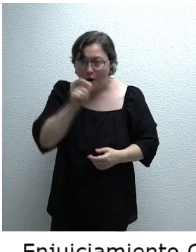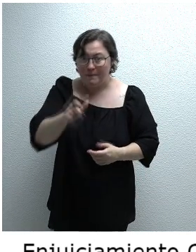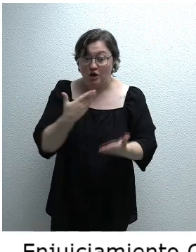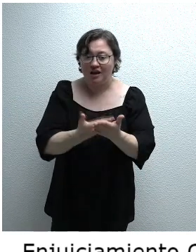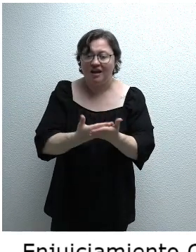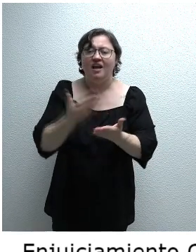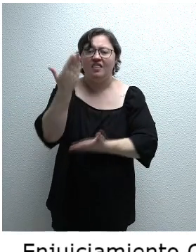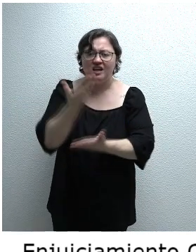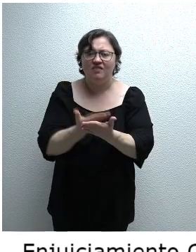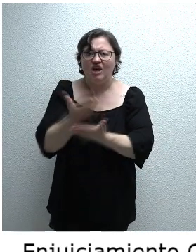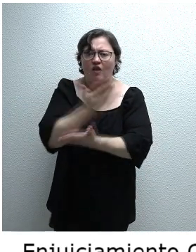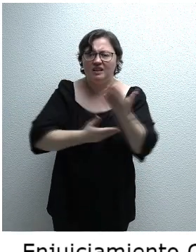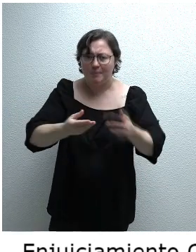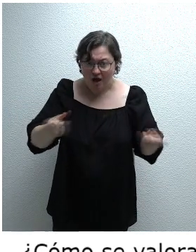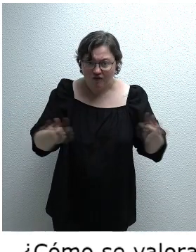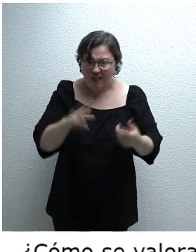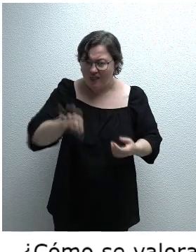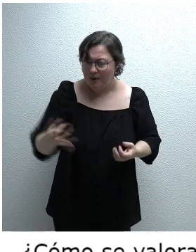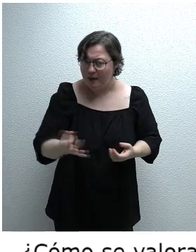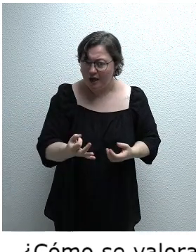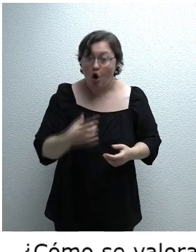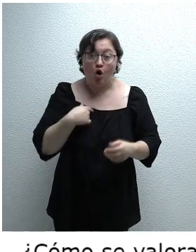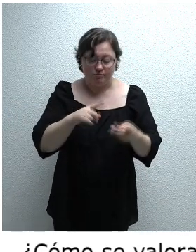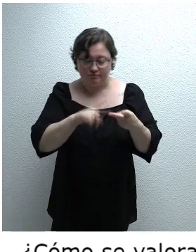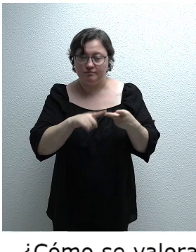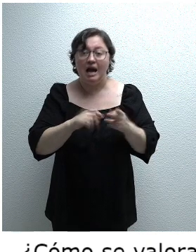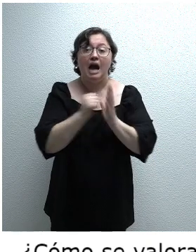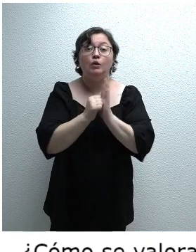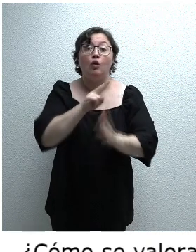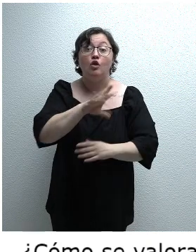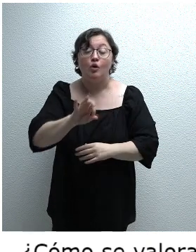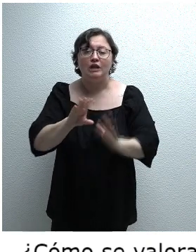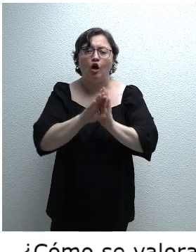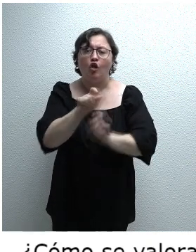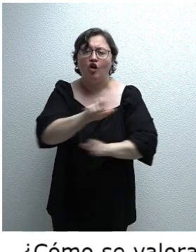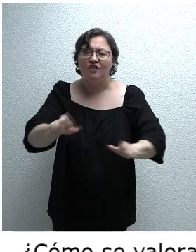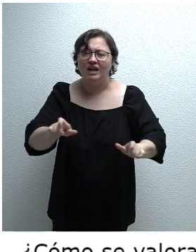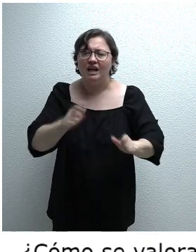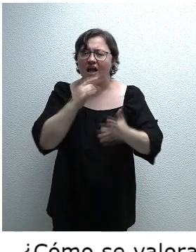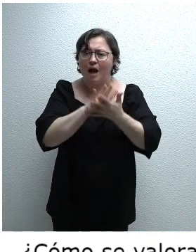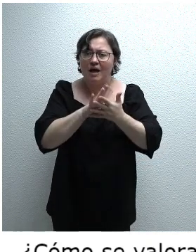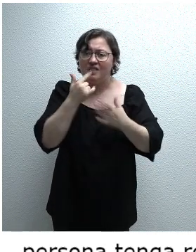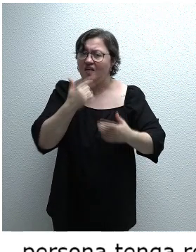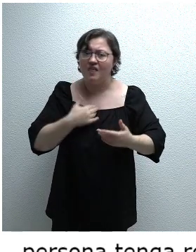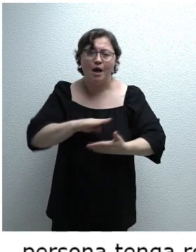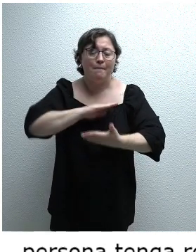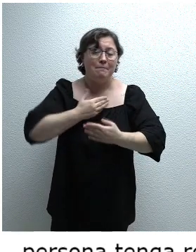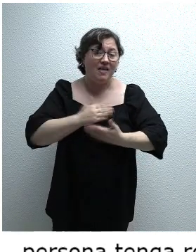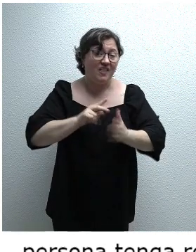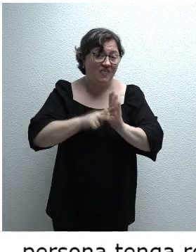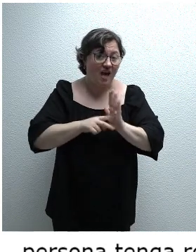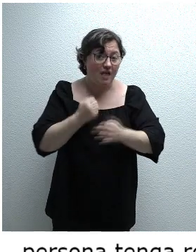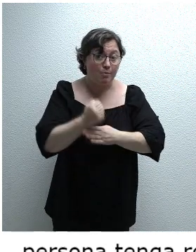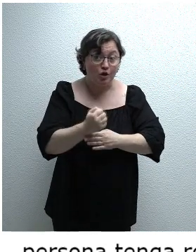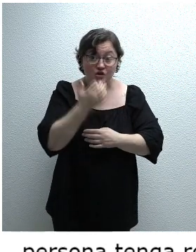el grado de discapacidad? O, en esta línea, el artículo 250 del Código Civil dice que no podrá ejercer ninguna medida de apoyo a quien